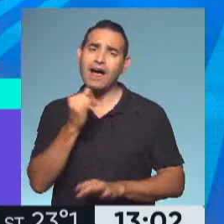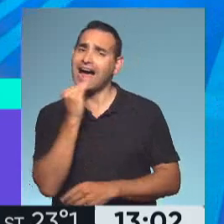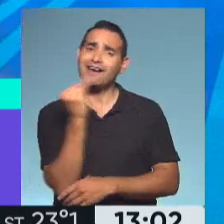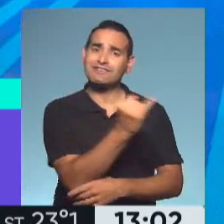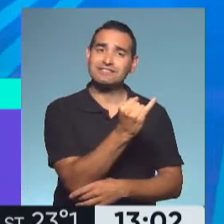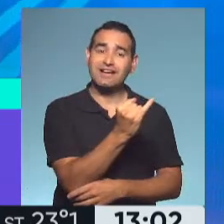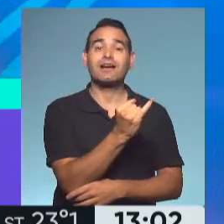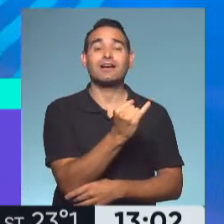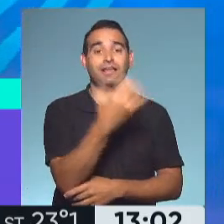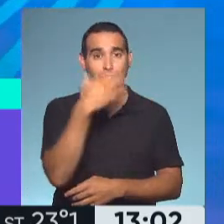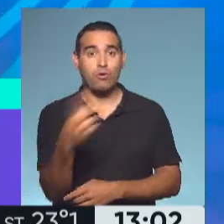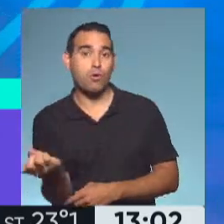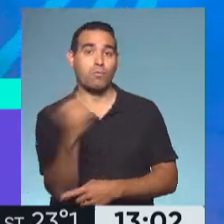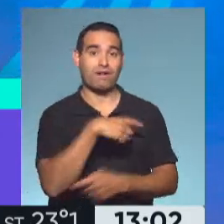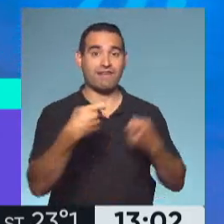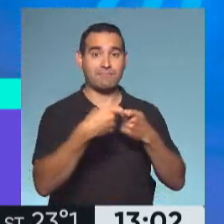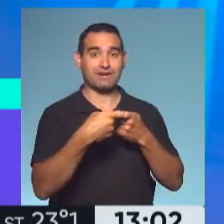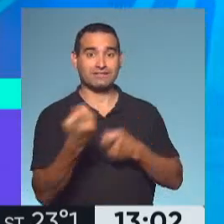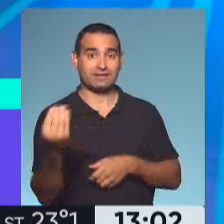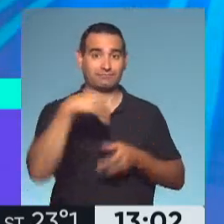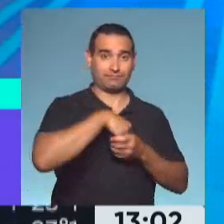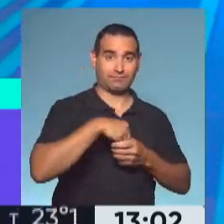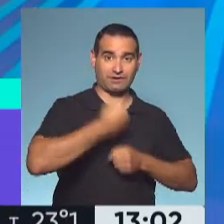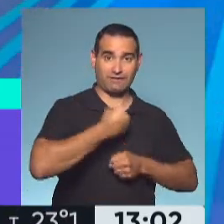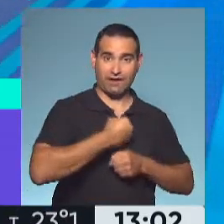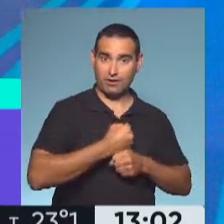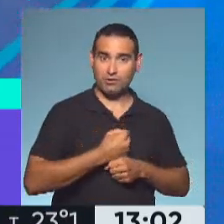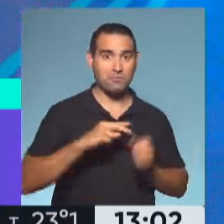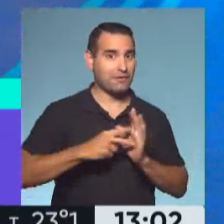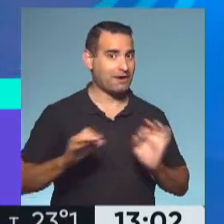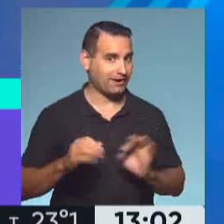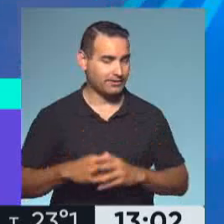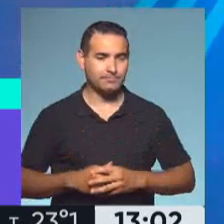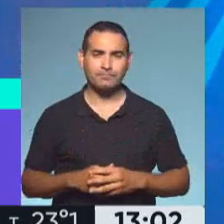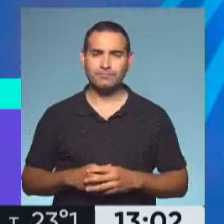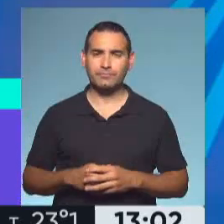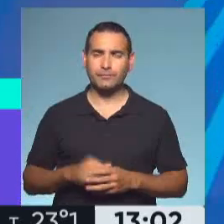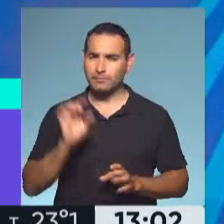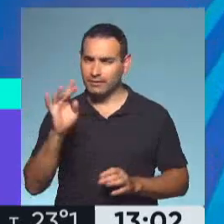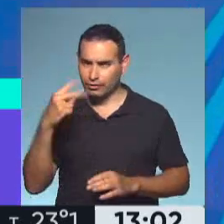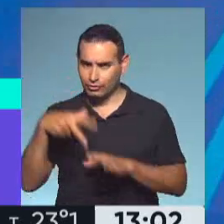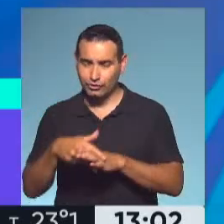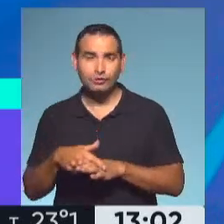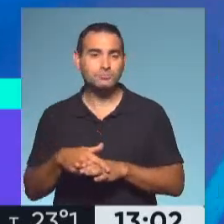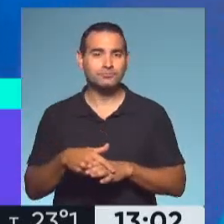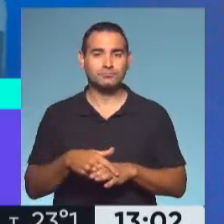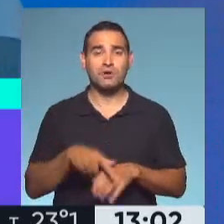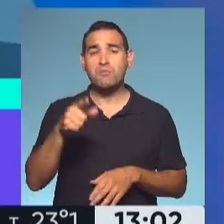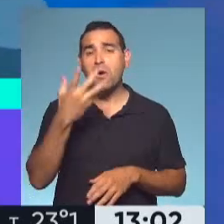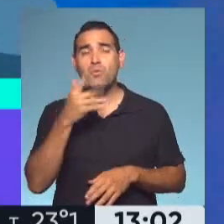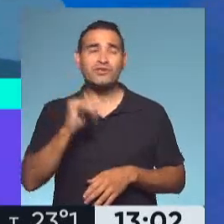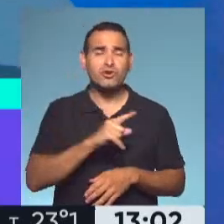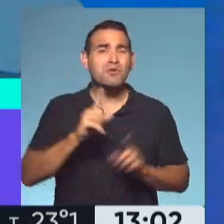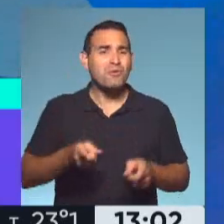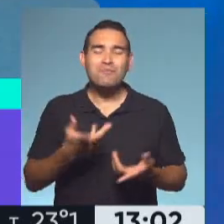30 días y volvés a la presencialidad sin que esto tenga ningún inconveniente. Y también puede suceder, perdón, Vero, más allá que te guste o no te guste,